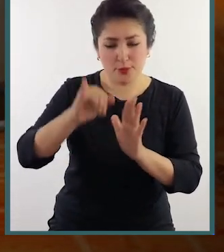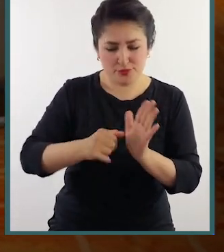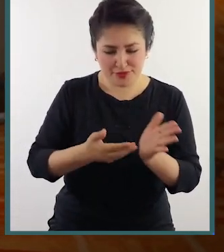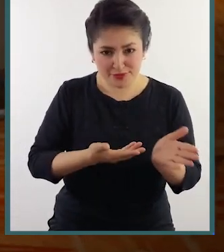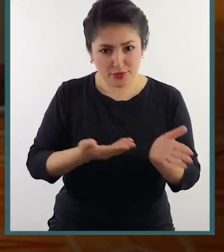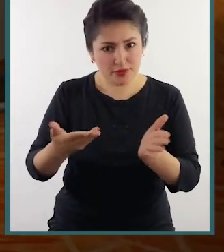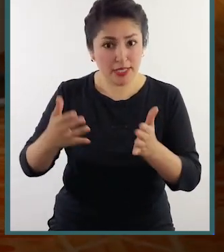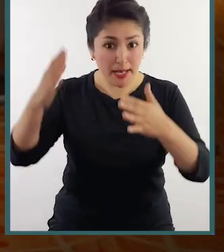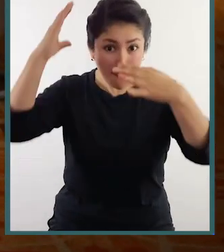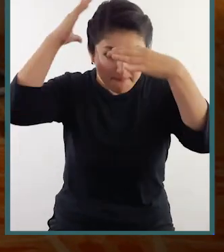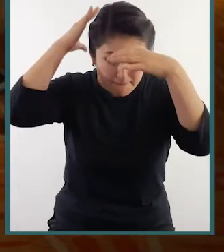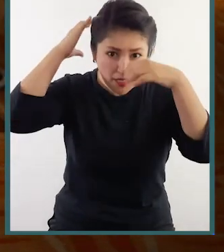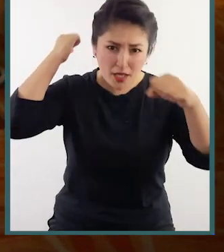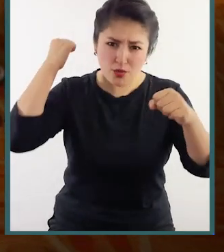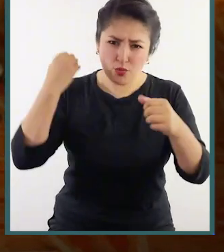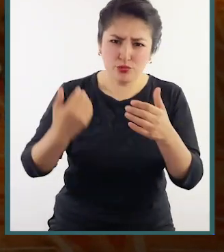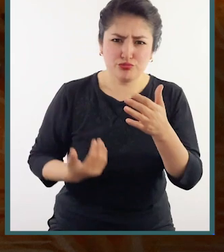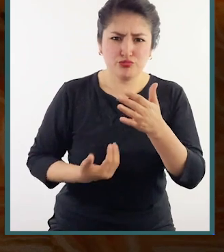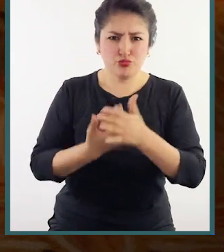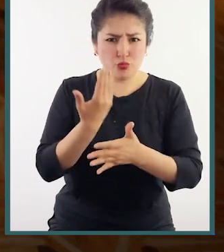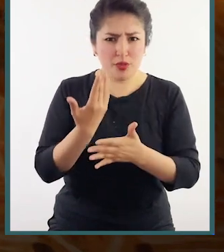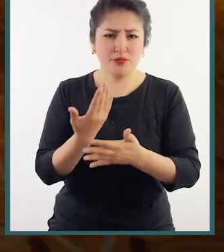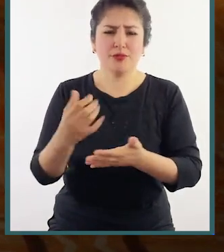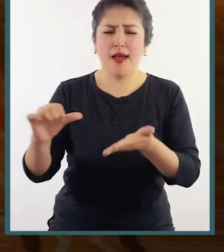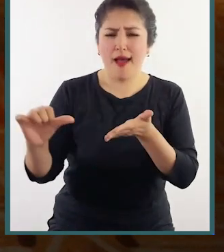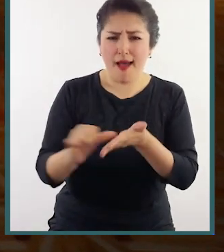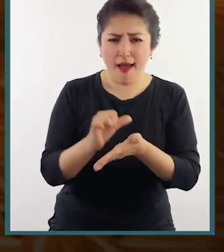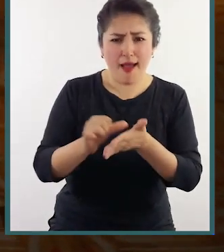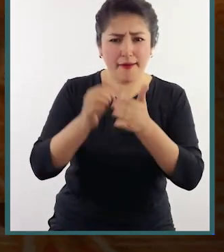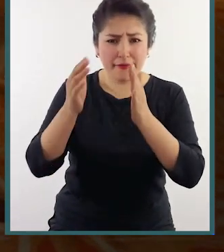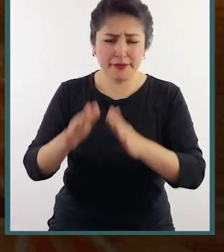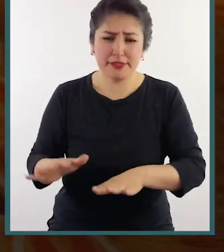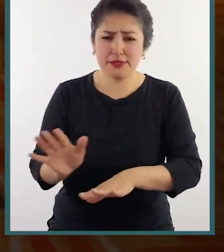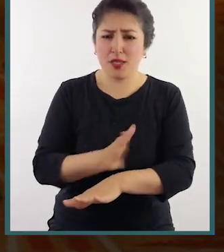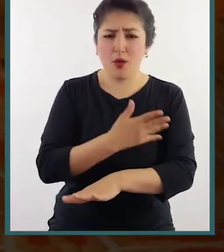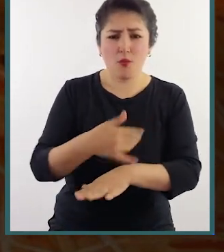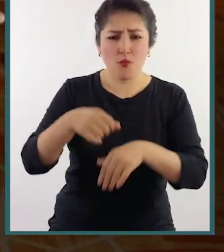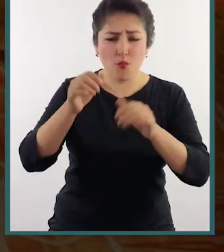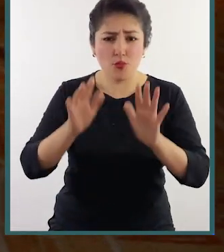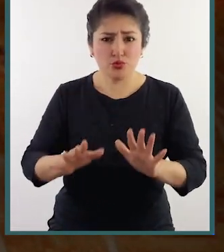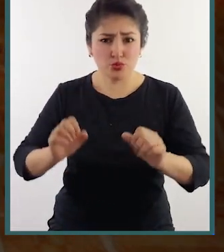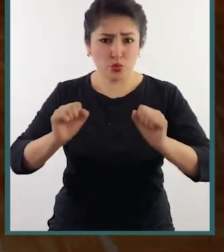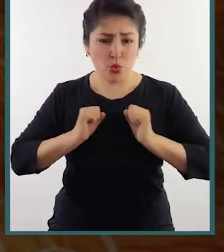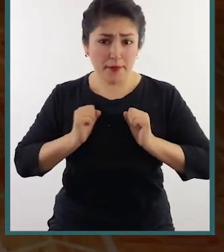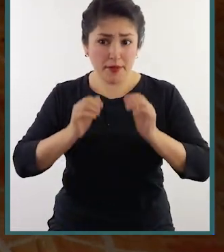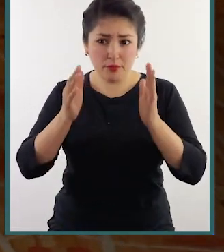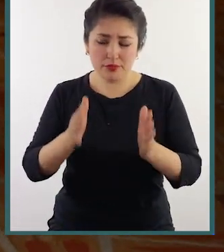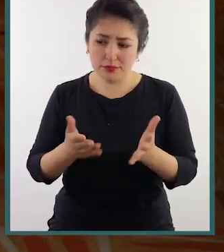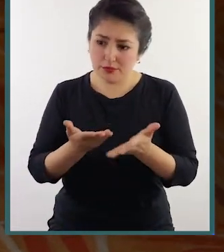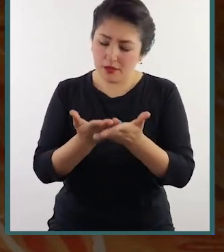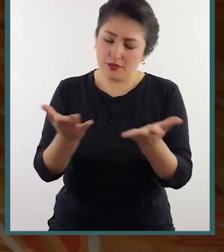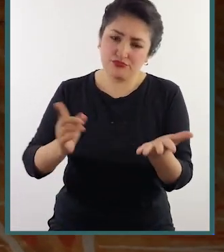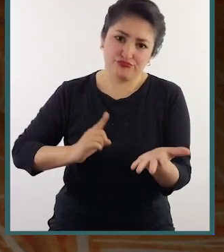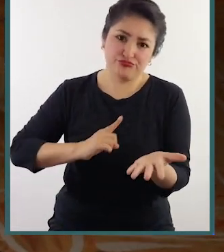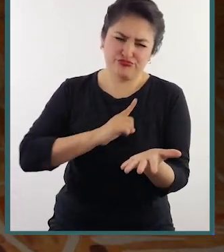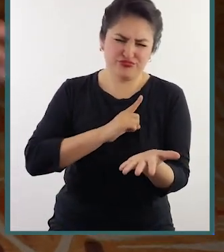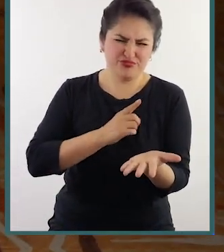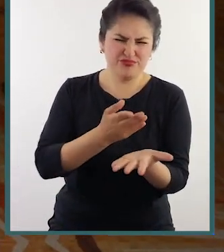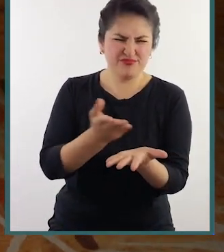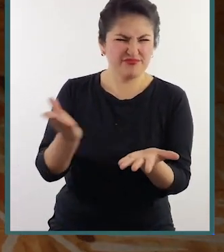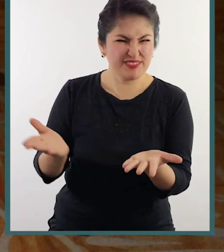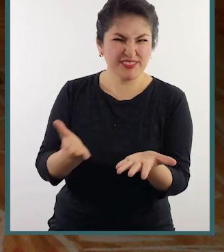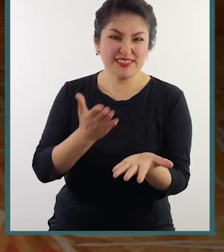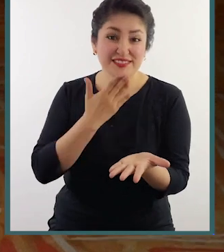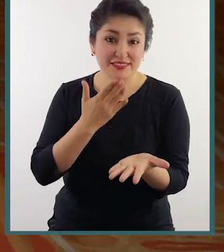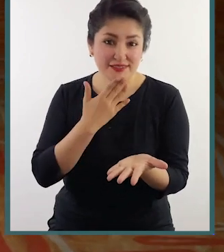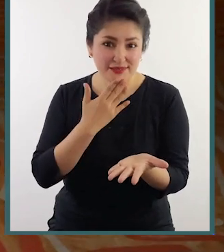proyecto Legado nombró a embajadores de estos juegos a artistas, músicos y deportistas que son orgullo de Huamanga.